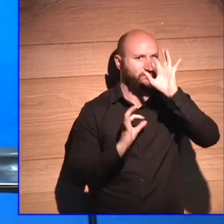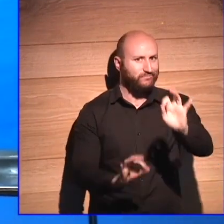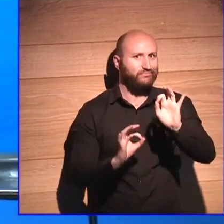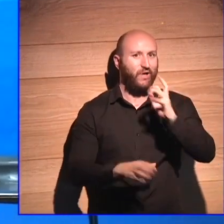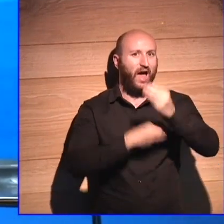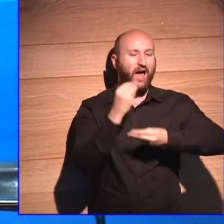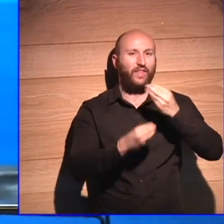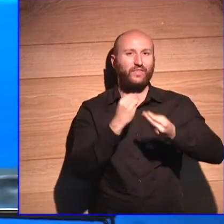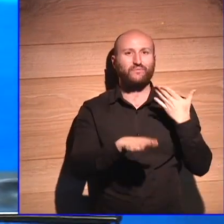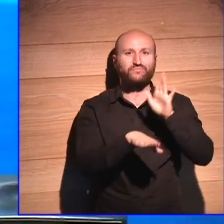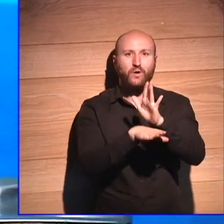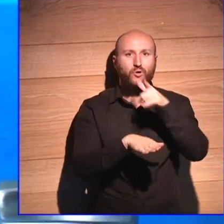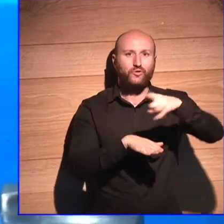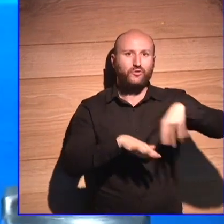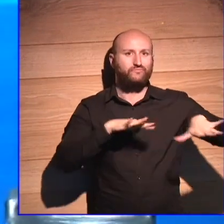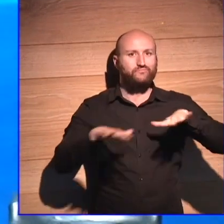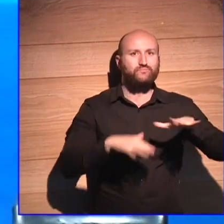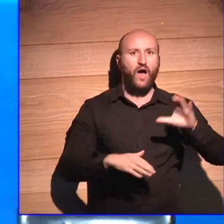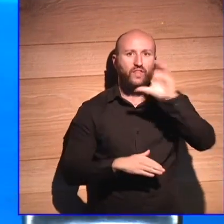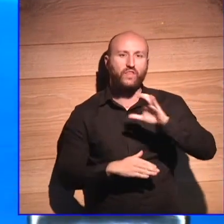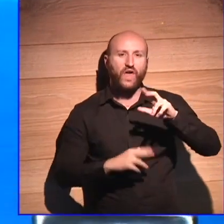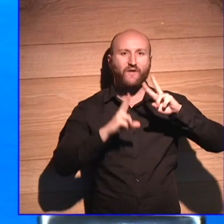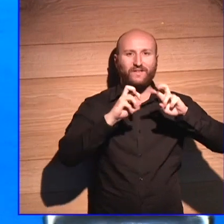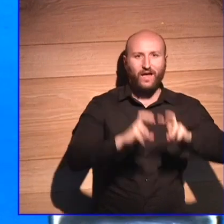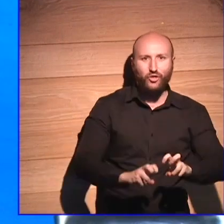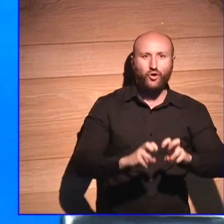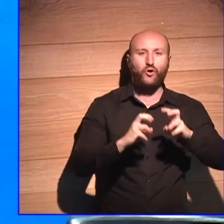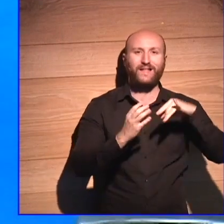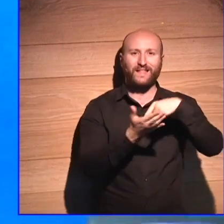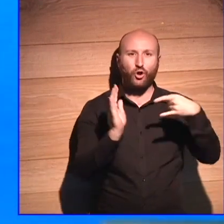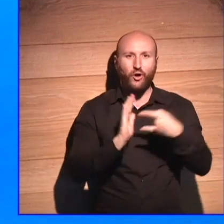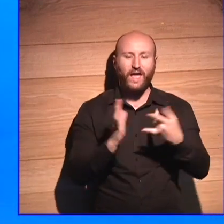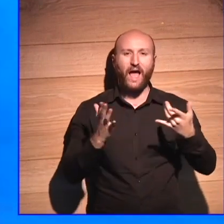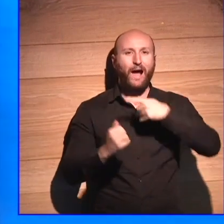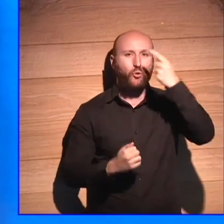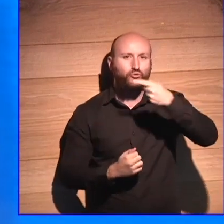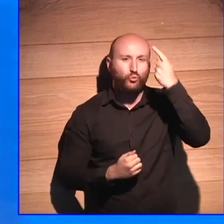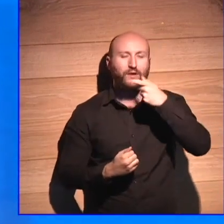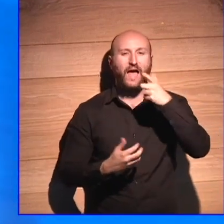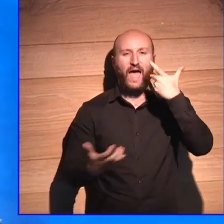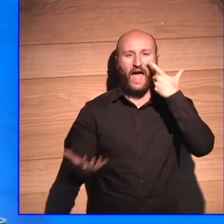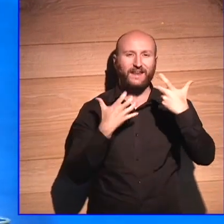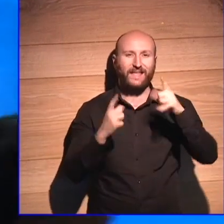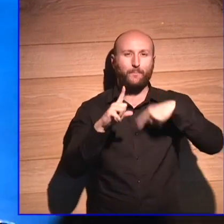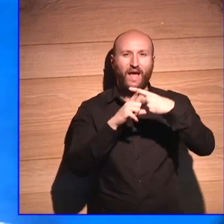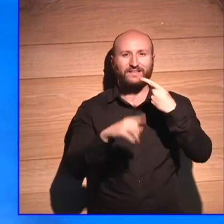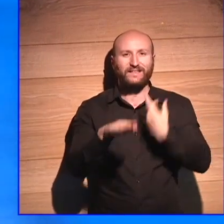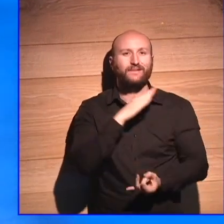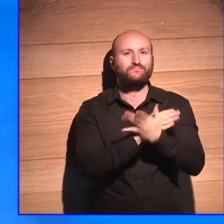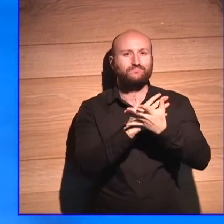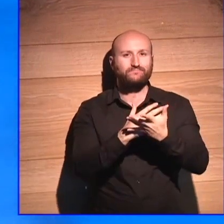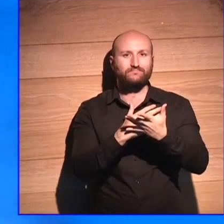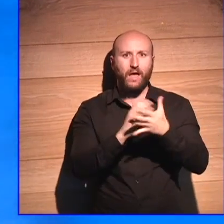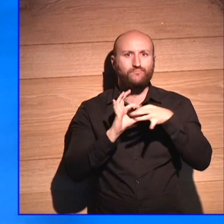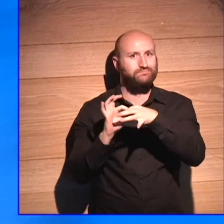que nosotros promovemos como la ciencia, la investigación, la tecnología, la cultura, el arte y la creación se